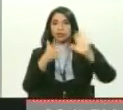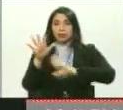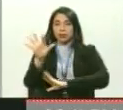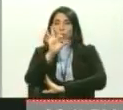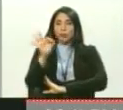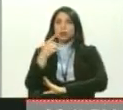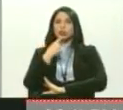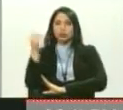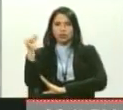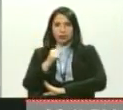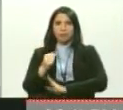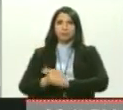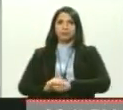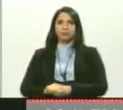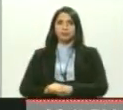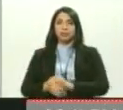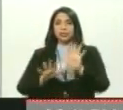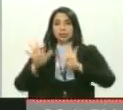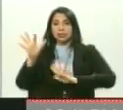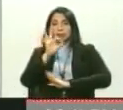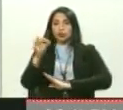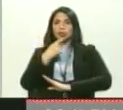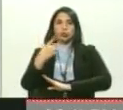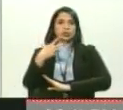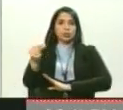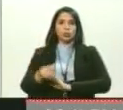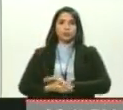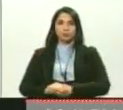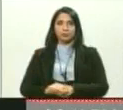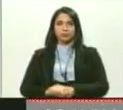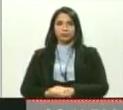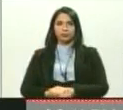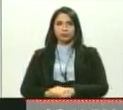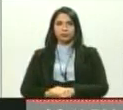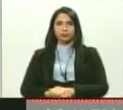85% dice que sí, 15% dice que no.